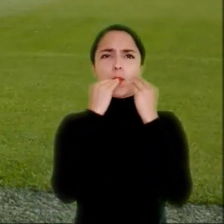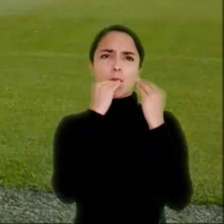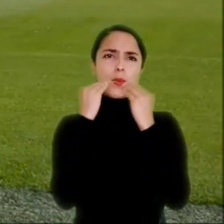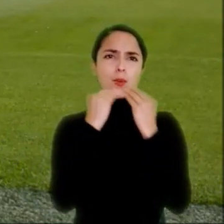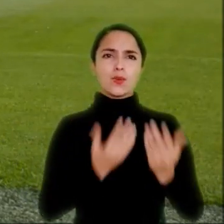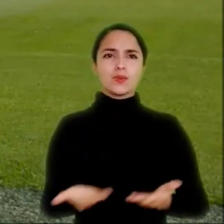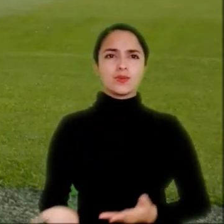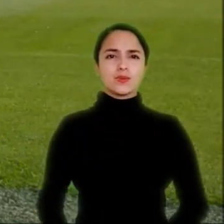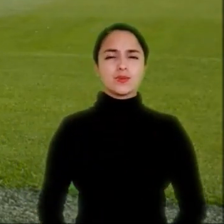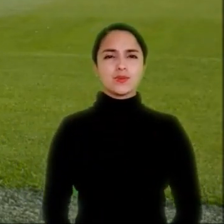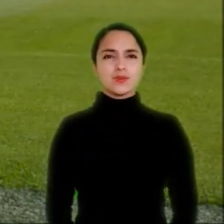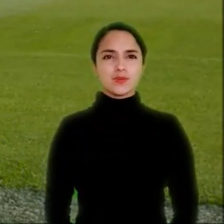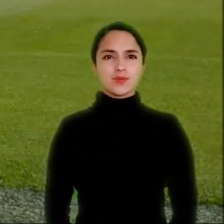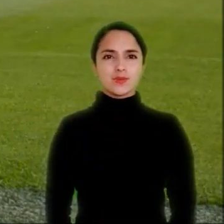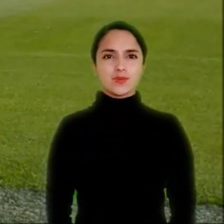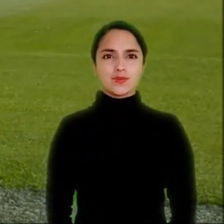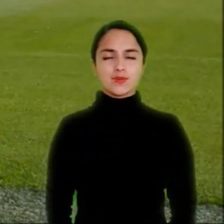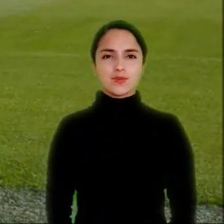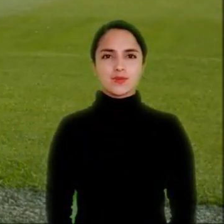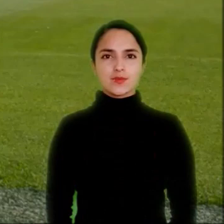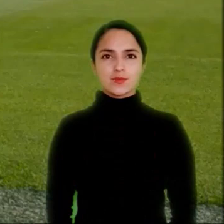inexistente.